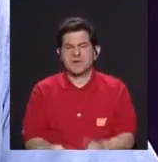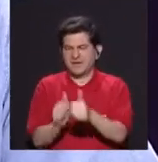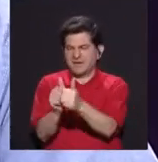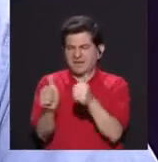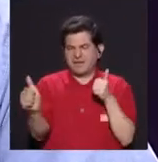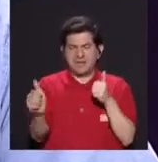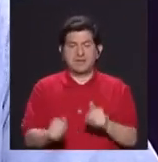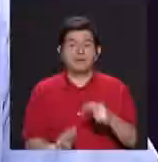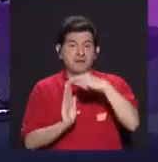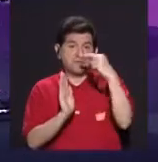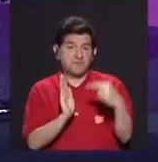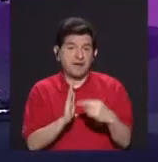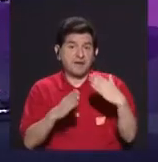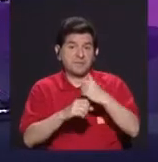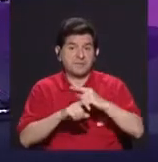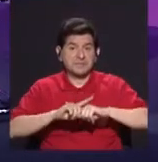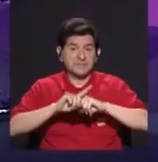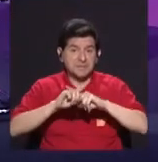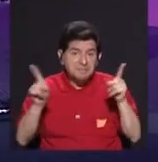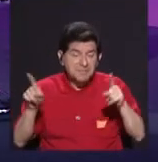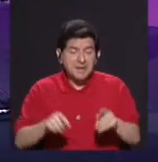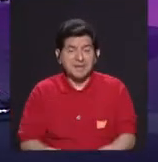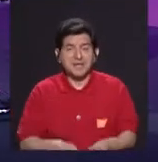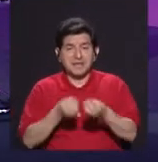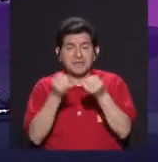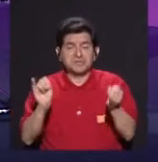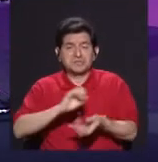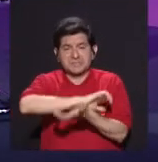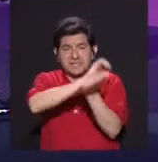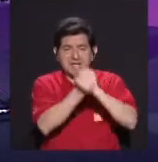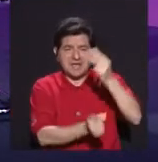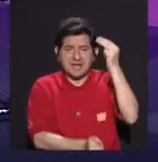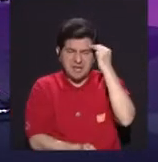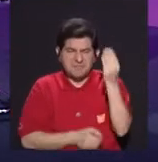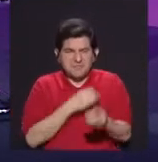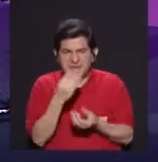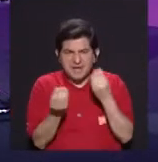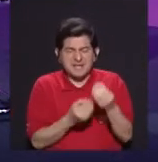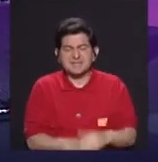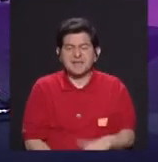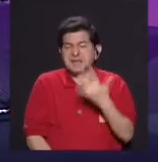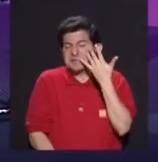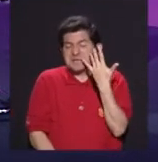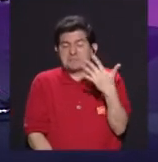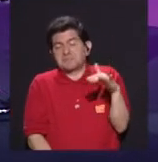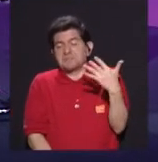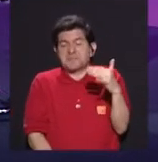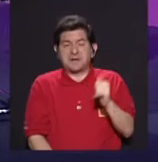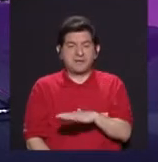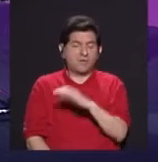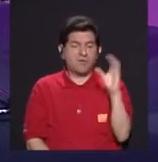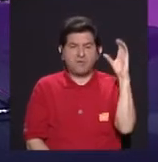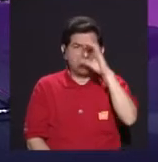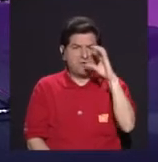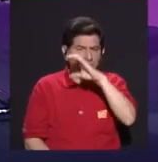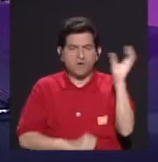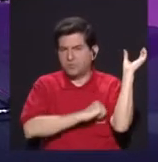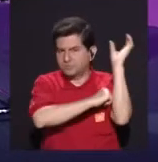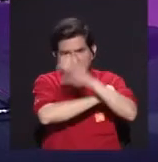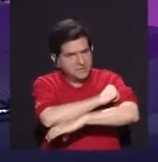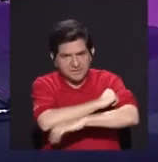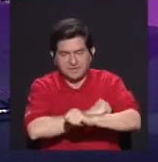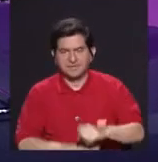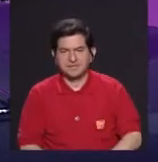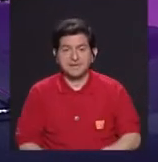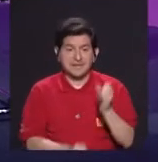se puede reglamentar algo pero si no cambian nuestras mentalidades lo que terminamos haciendo es simular sí o no buscar la sanción en su caso